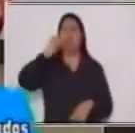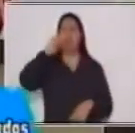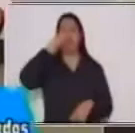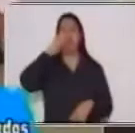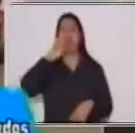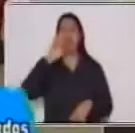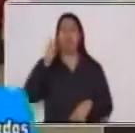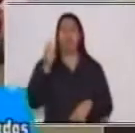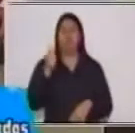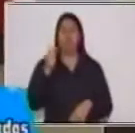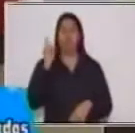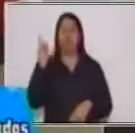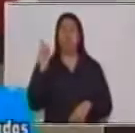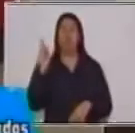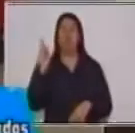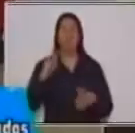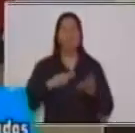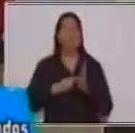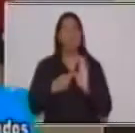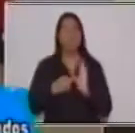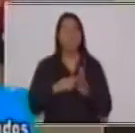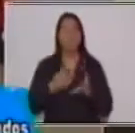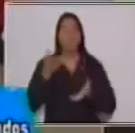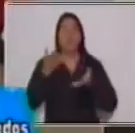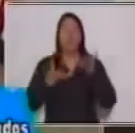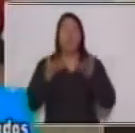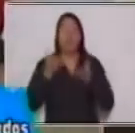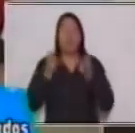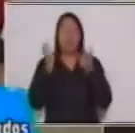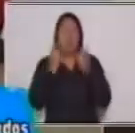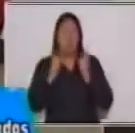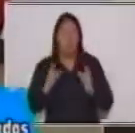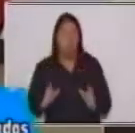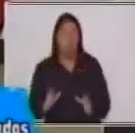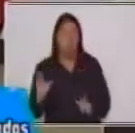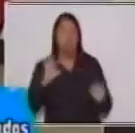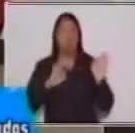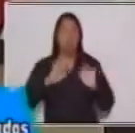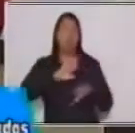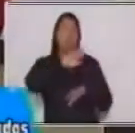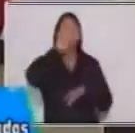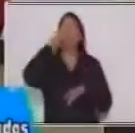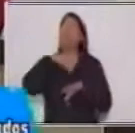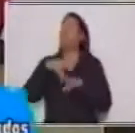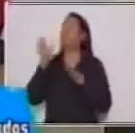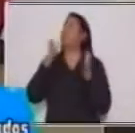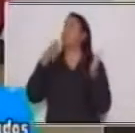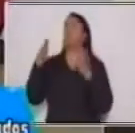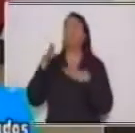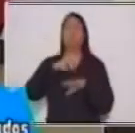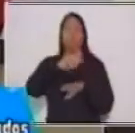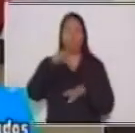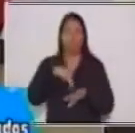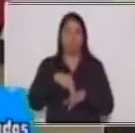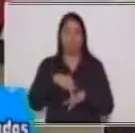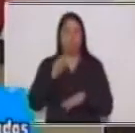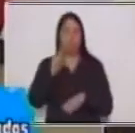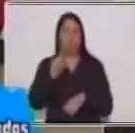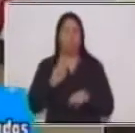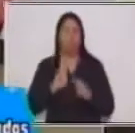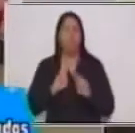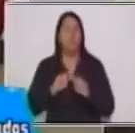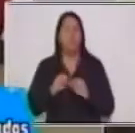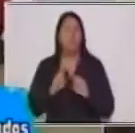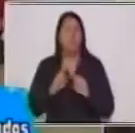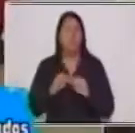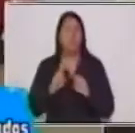atmósfera. Nosotros podemos medir esta temperatura en varios sistemas. Depende del área en que nos ubiquemos,